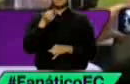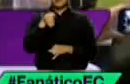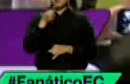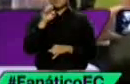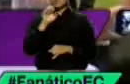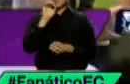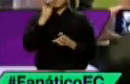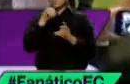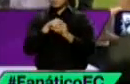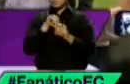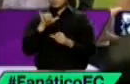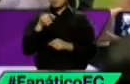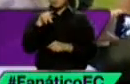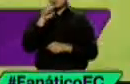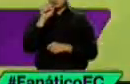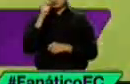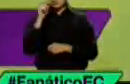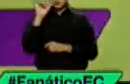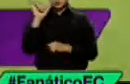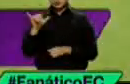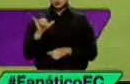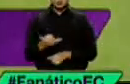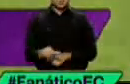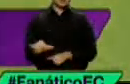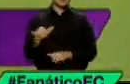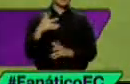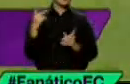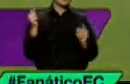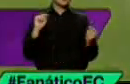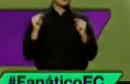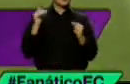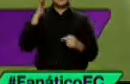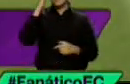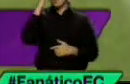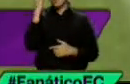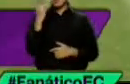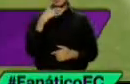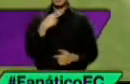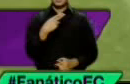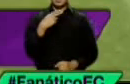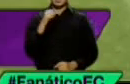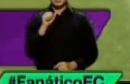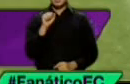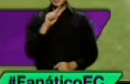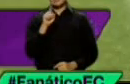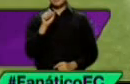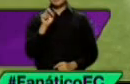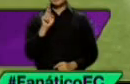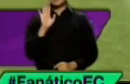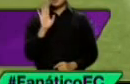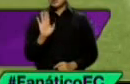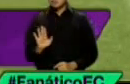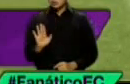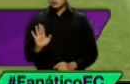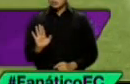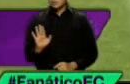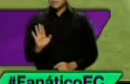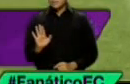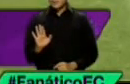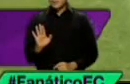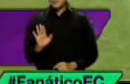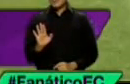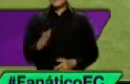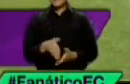permanecer en el Paris Saint-Germain. Entonces, la pelea va a ser por Eden Hazard. Hazard que ha